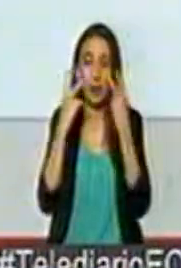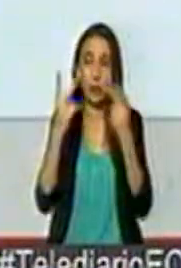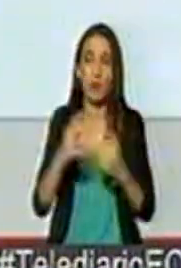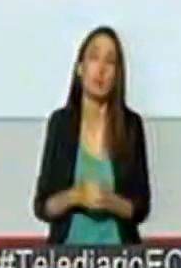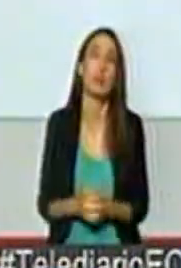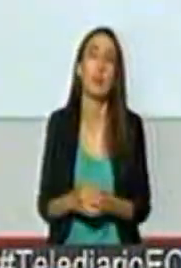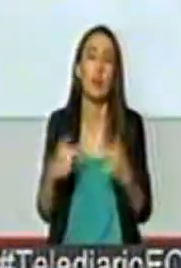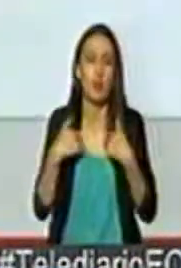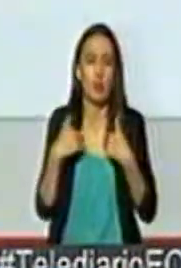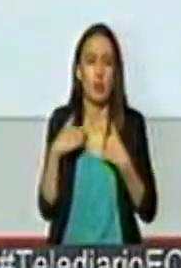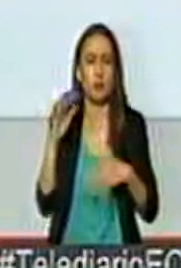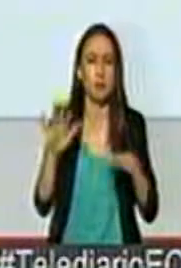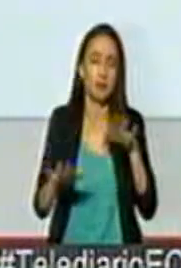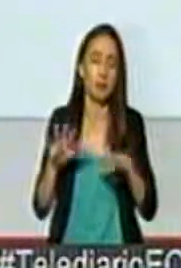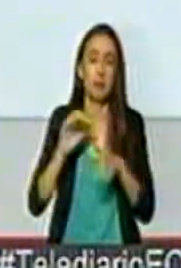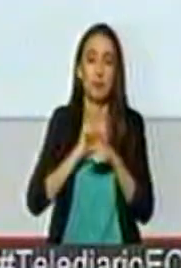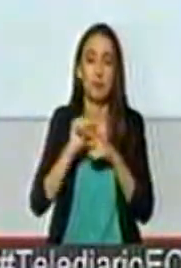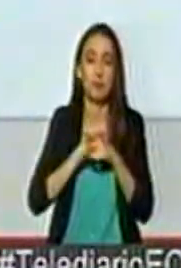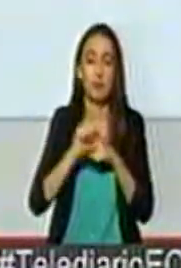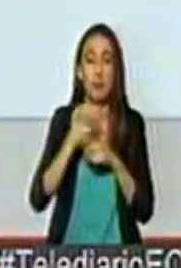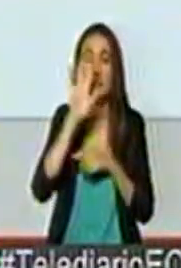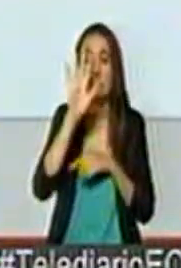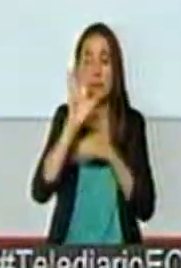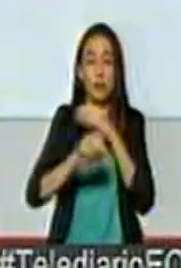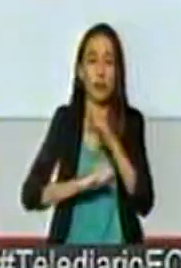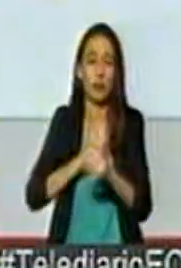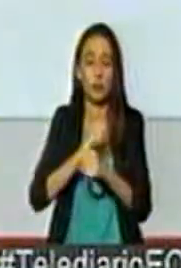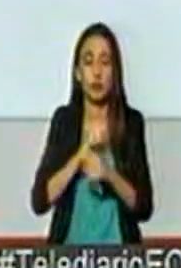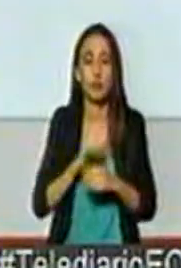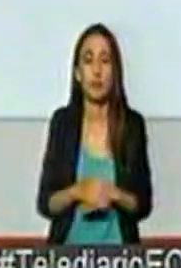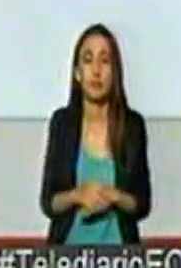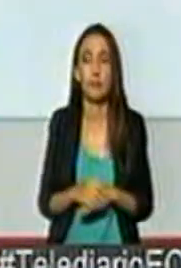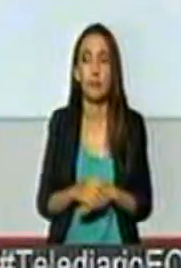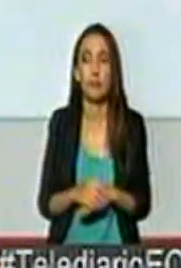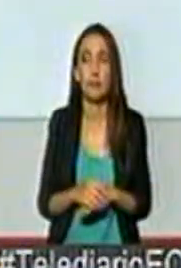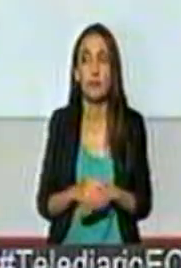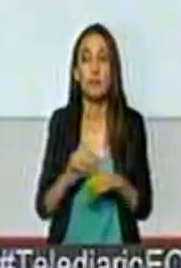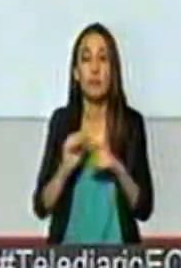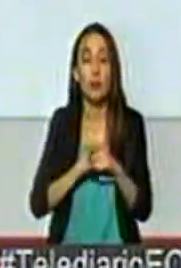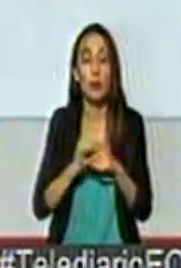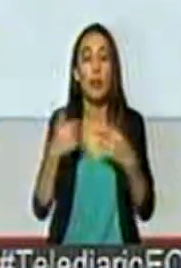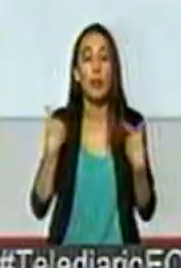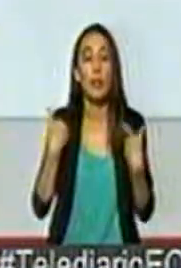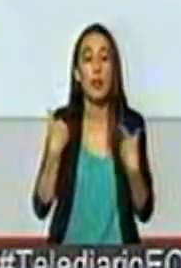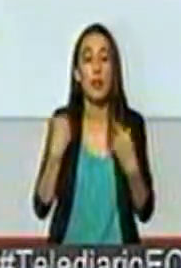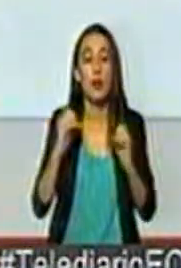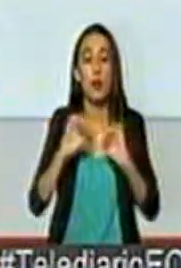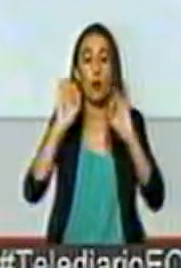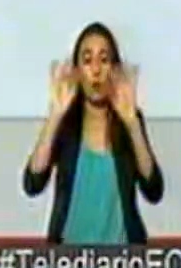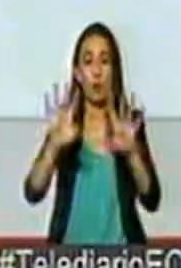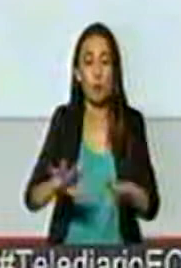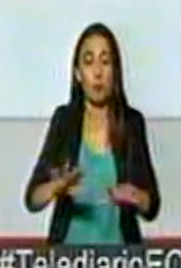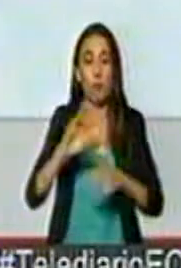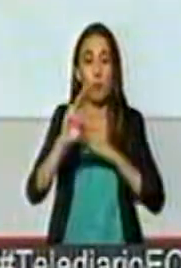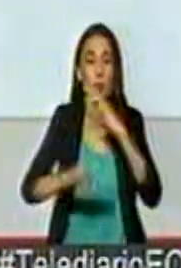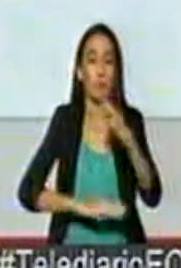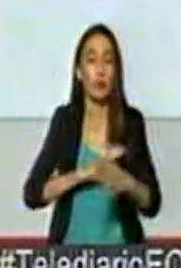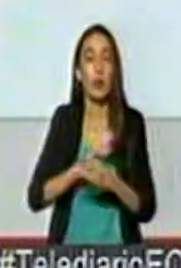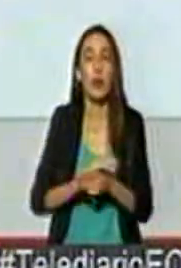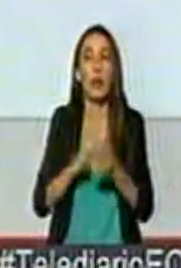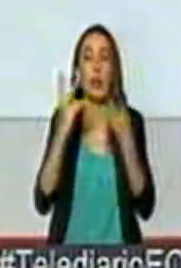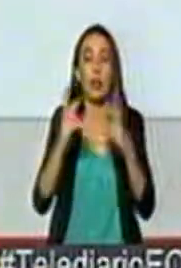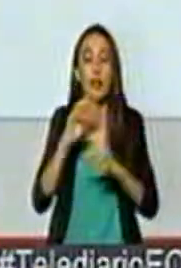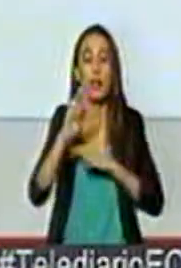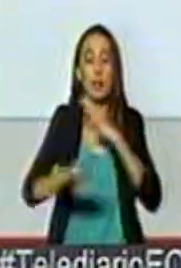como aproximadamente 5 años entrenando. Tengo un mundial de Australia, luego tengo un